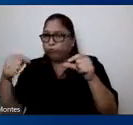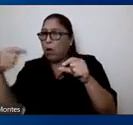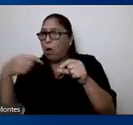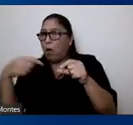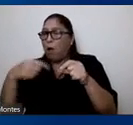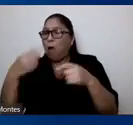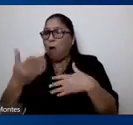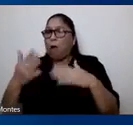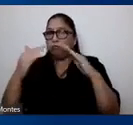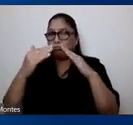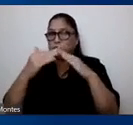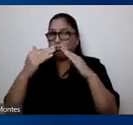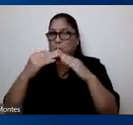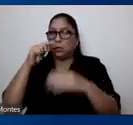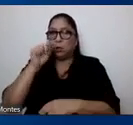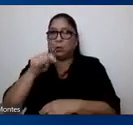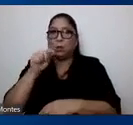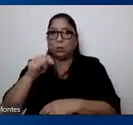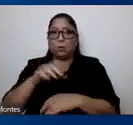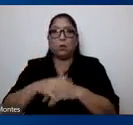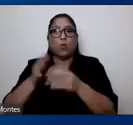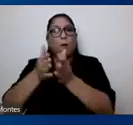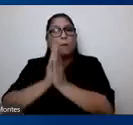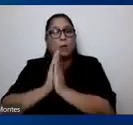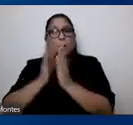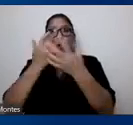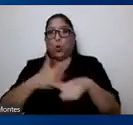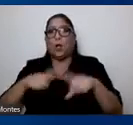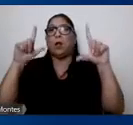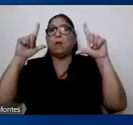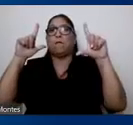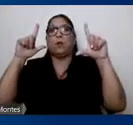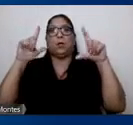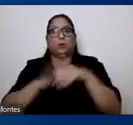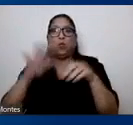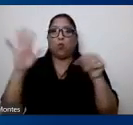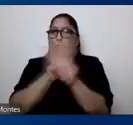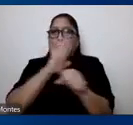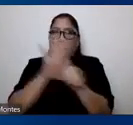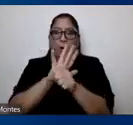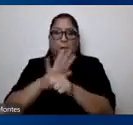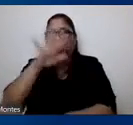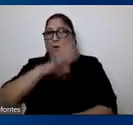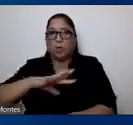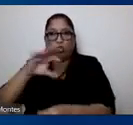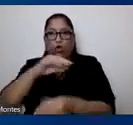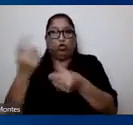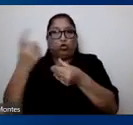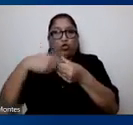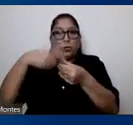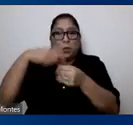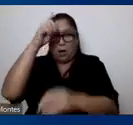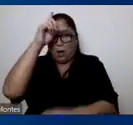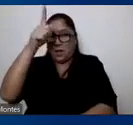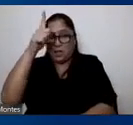Pero uno de sus pedidos era la liberación íntegra de todos sus militantes que habían